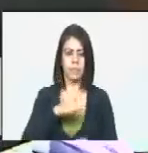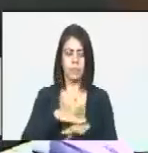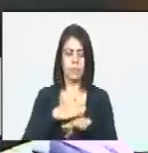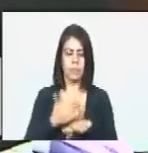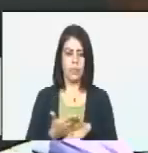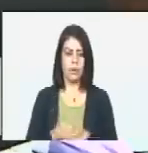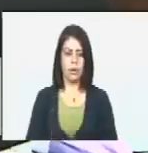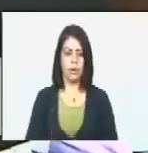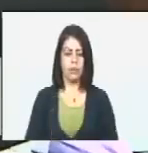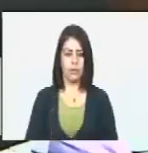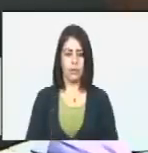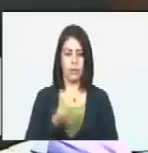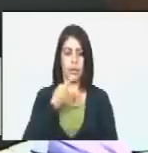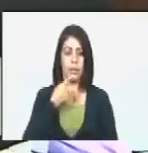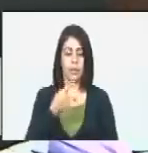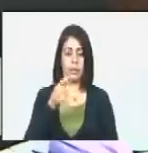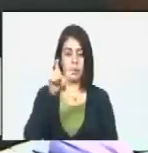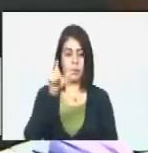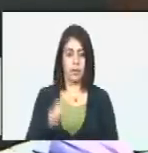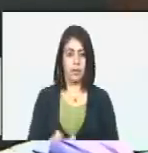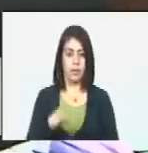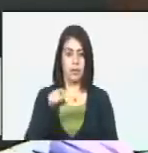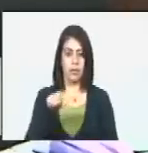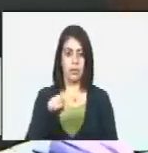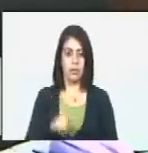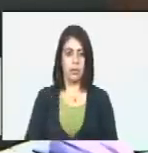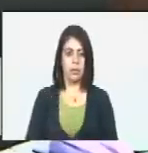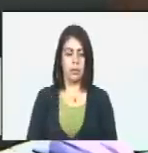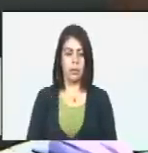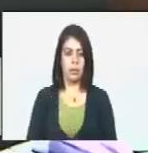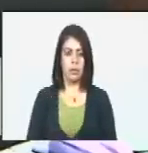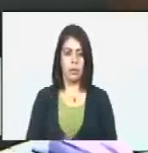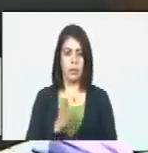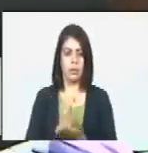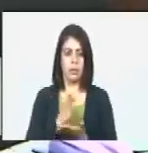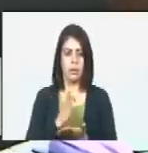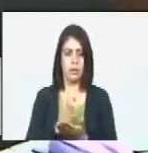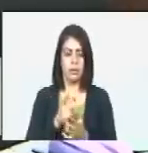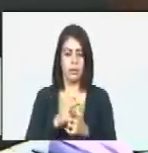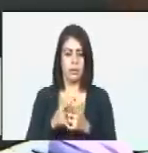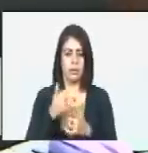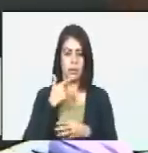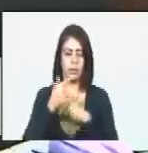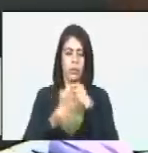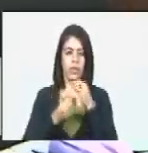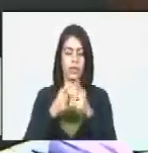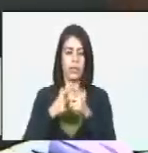hablar de un ser luminoso siempre será reivindicador.